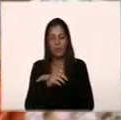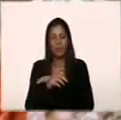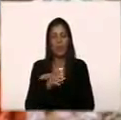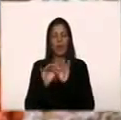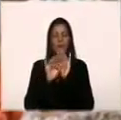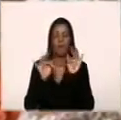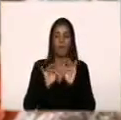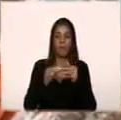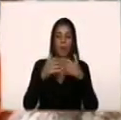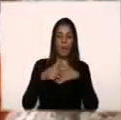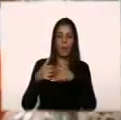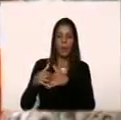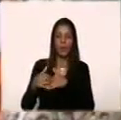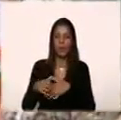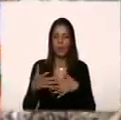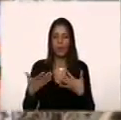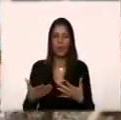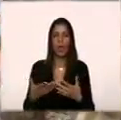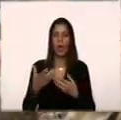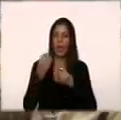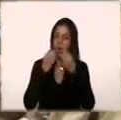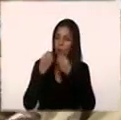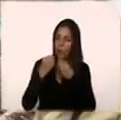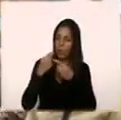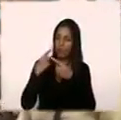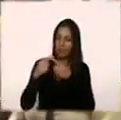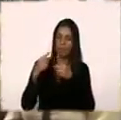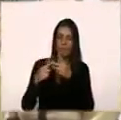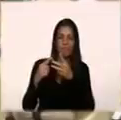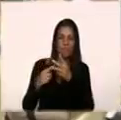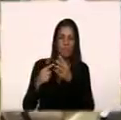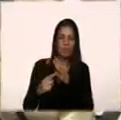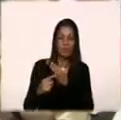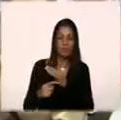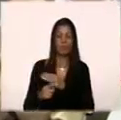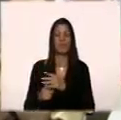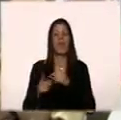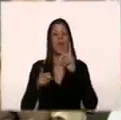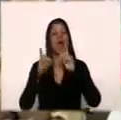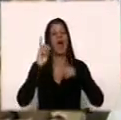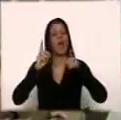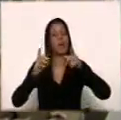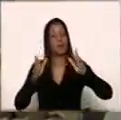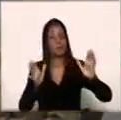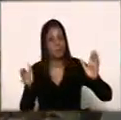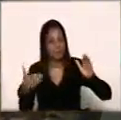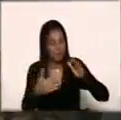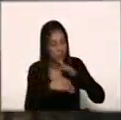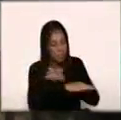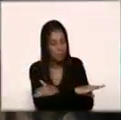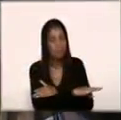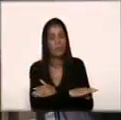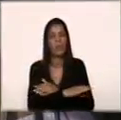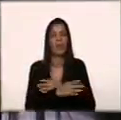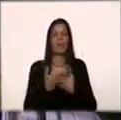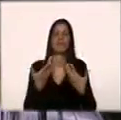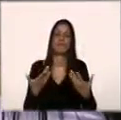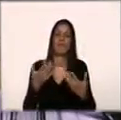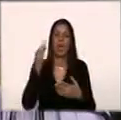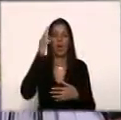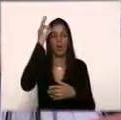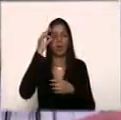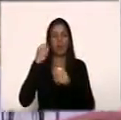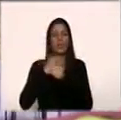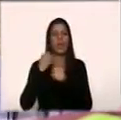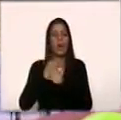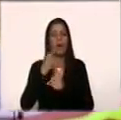toda la materia producida, todos los productos que son escondidos, acaparados. Para eso está el CPT, para que detecte todos